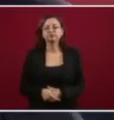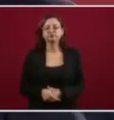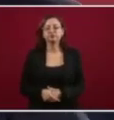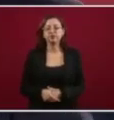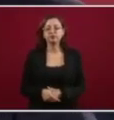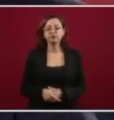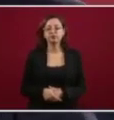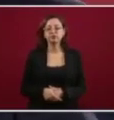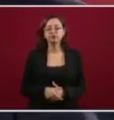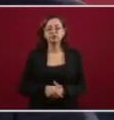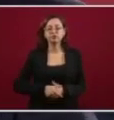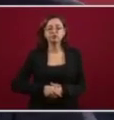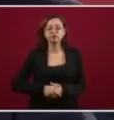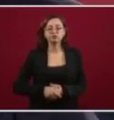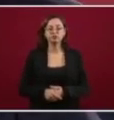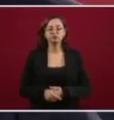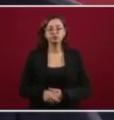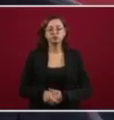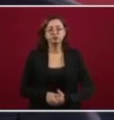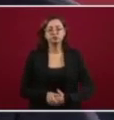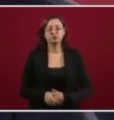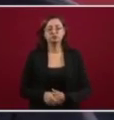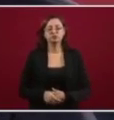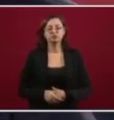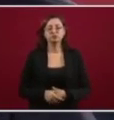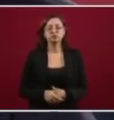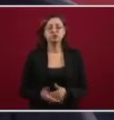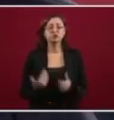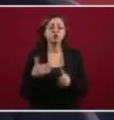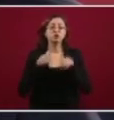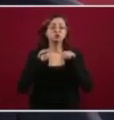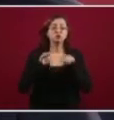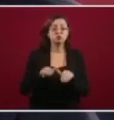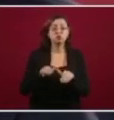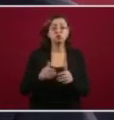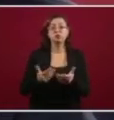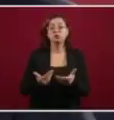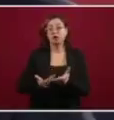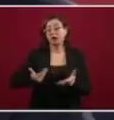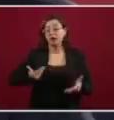Respecto a los hechos de Agua Prieta,